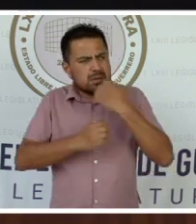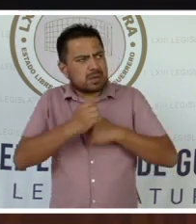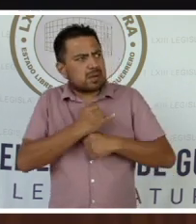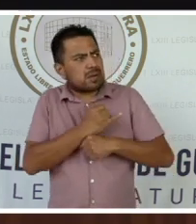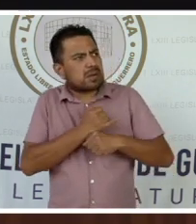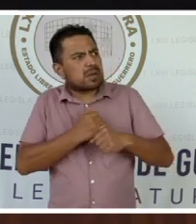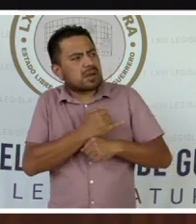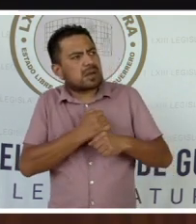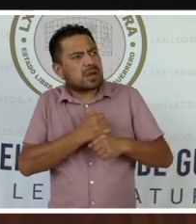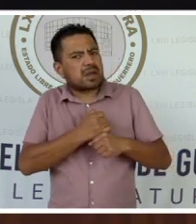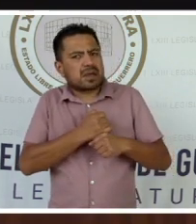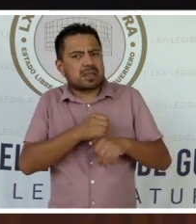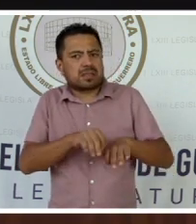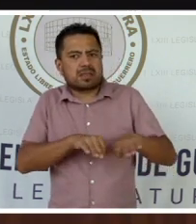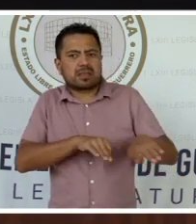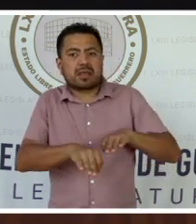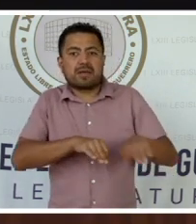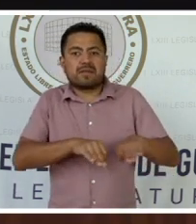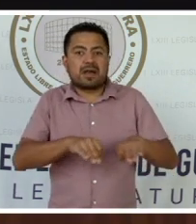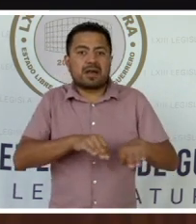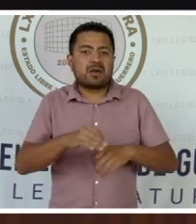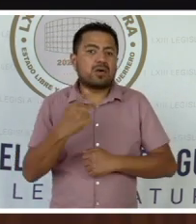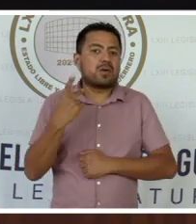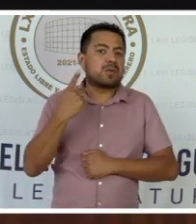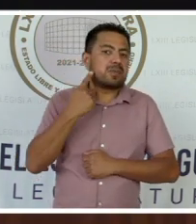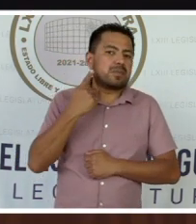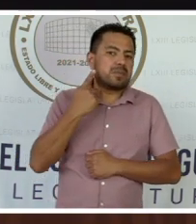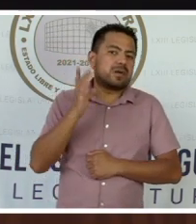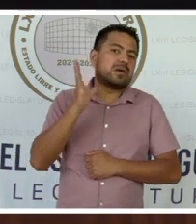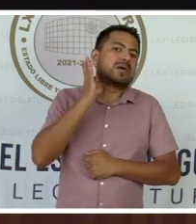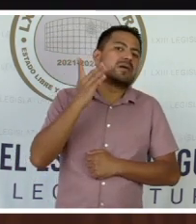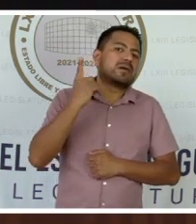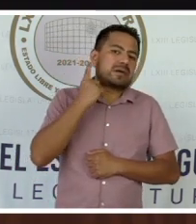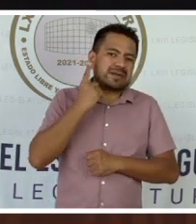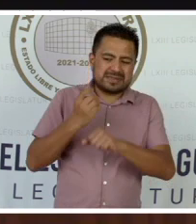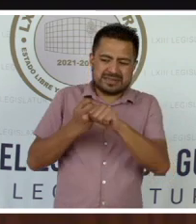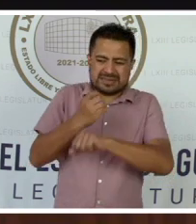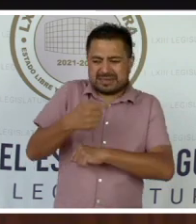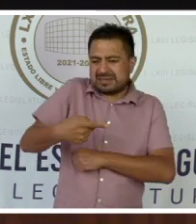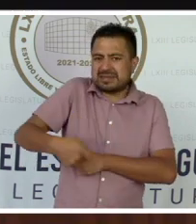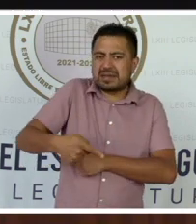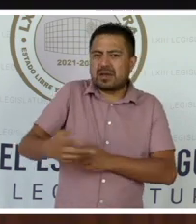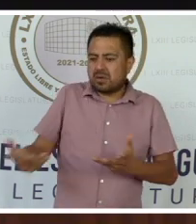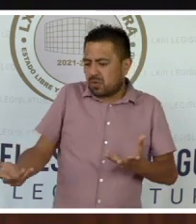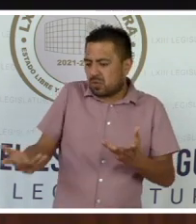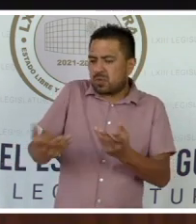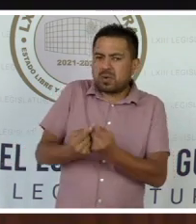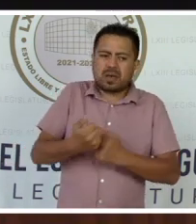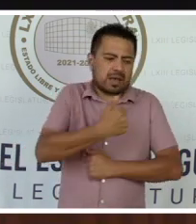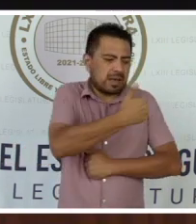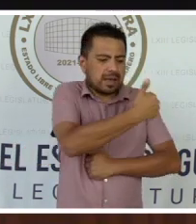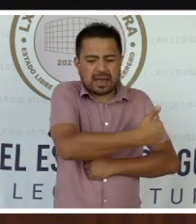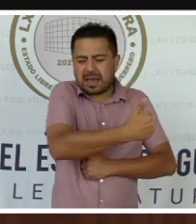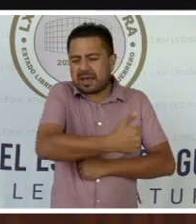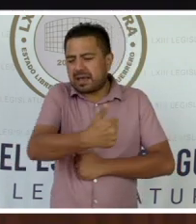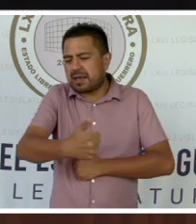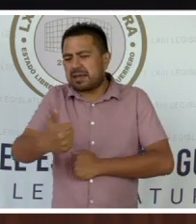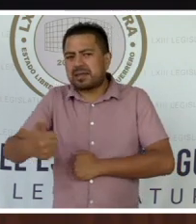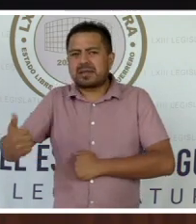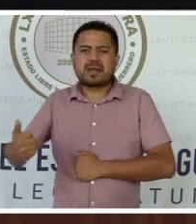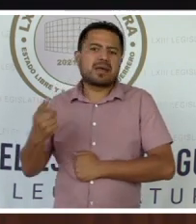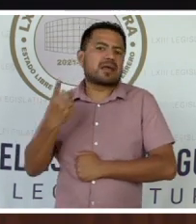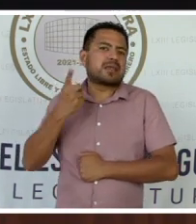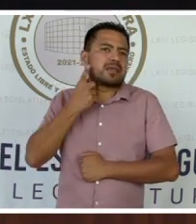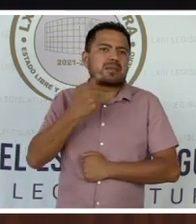del poder legislativo del estado en su conjunto y de cada diputado o